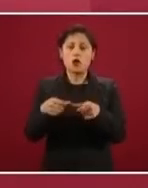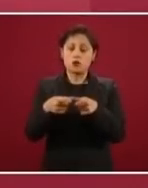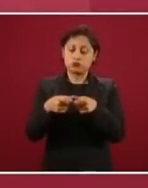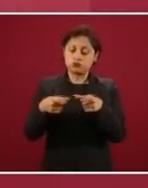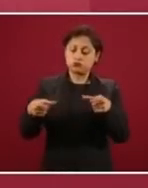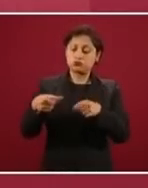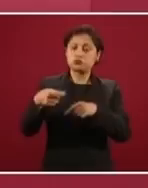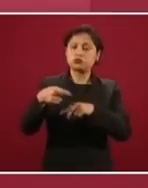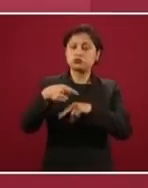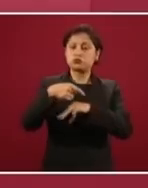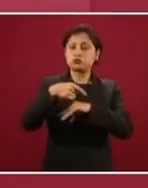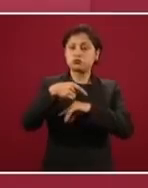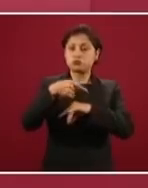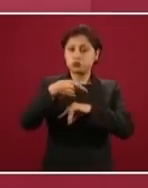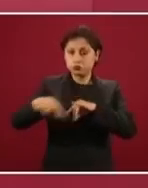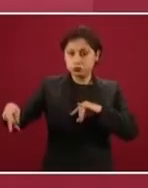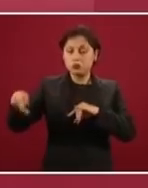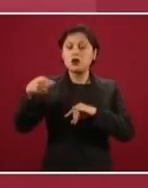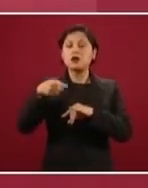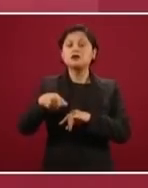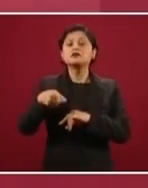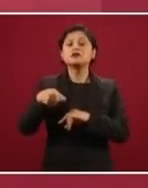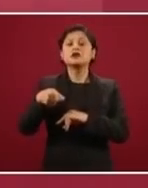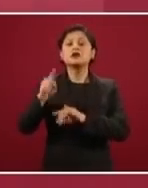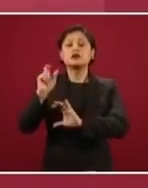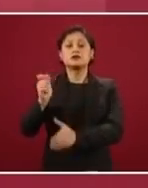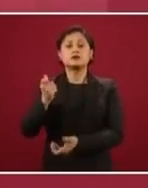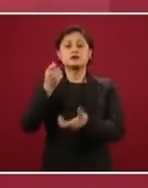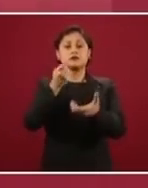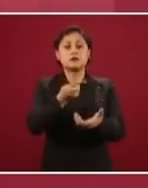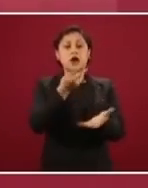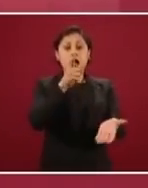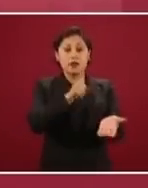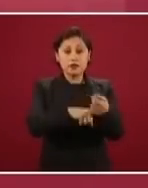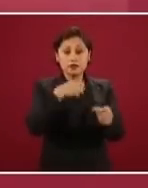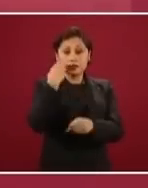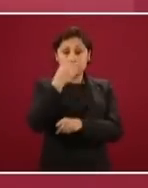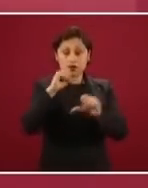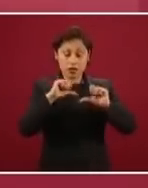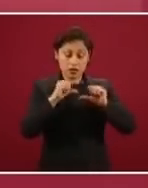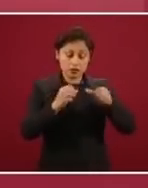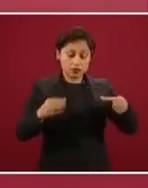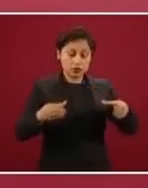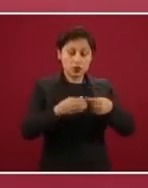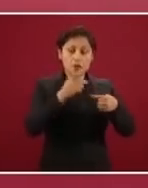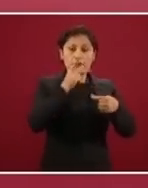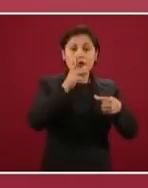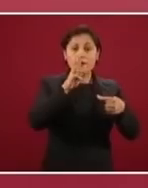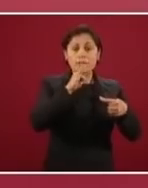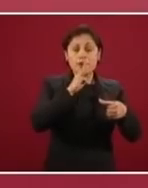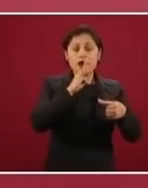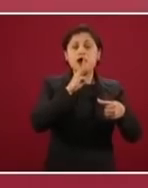cada sociedad de padres de familia ya